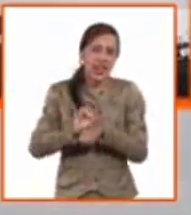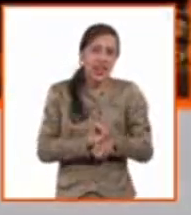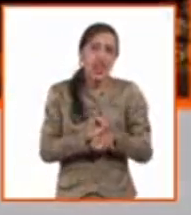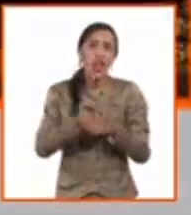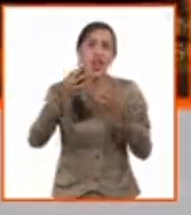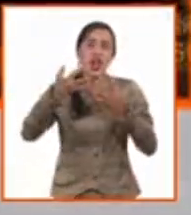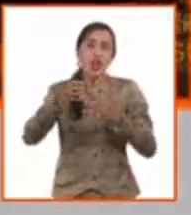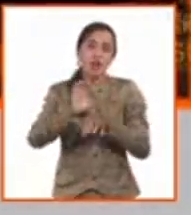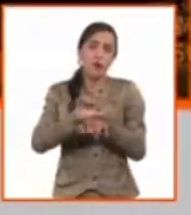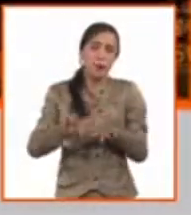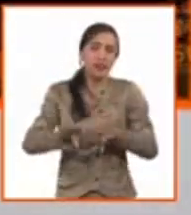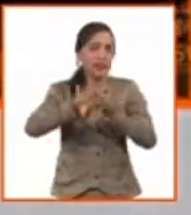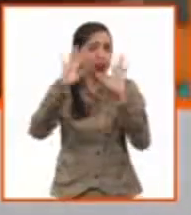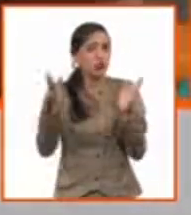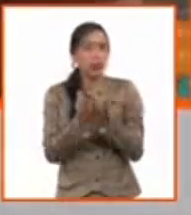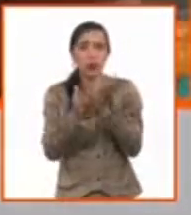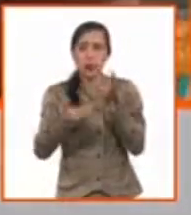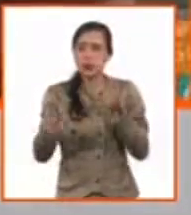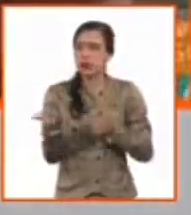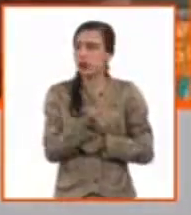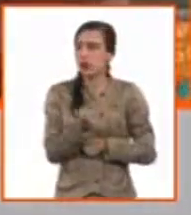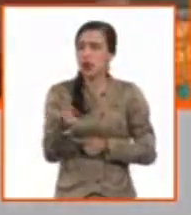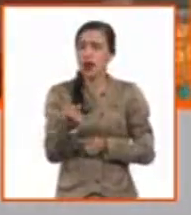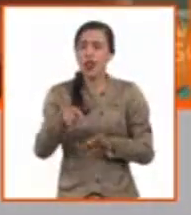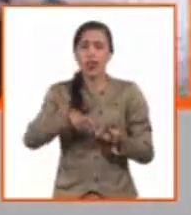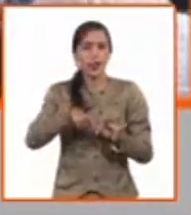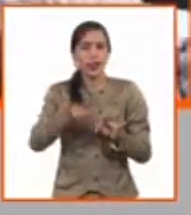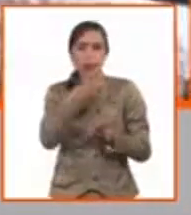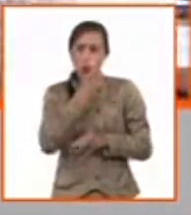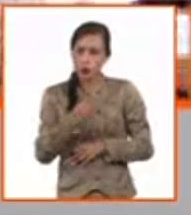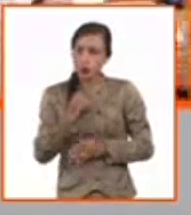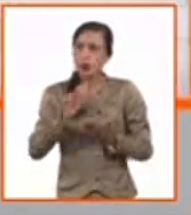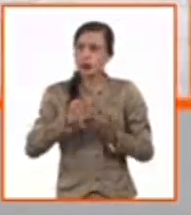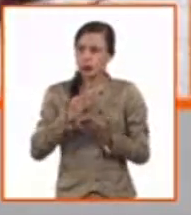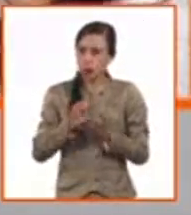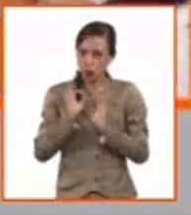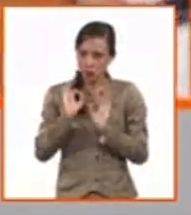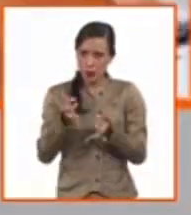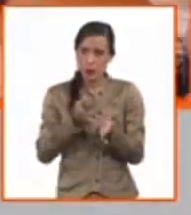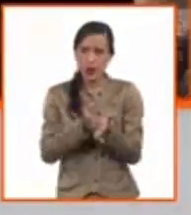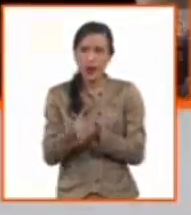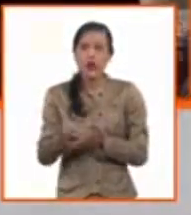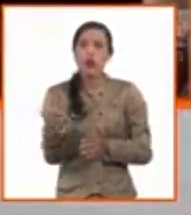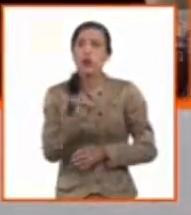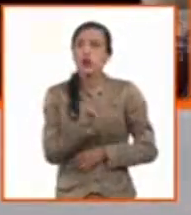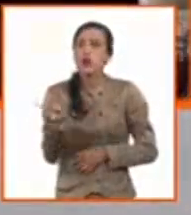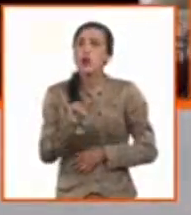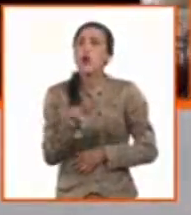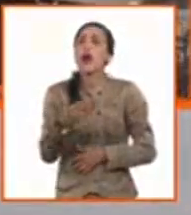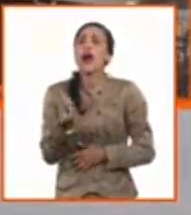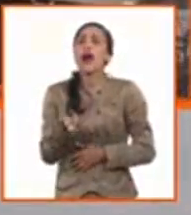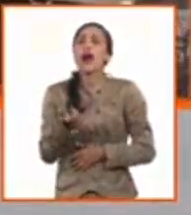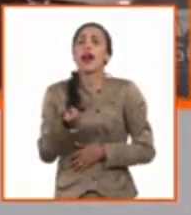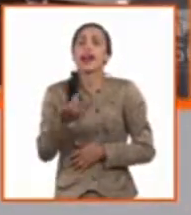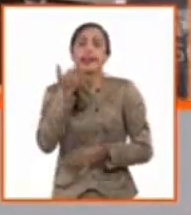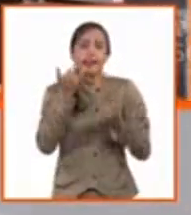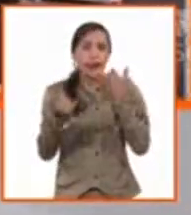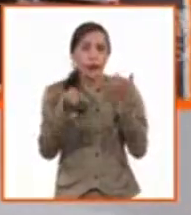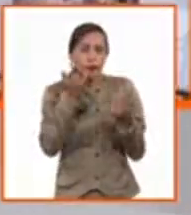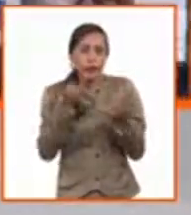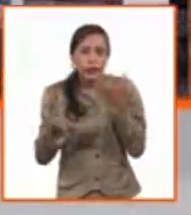que se estudia en todas las provincias incluida el municipio especial isla de la juventud estoy hablando también de la ingeniería de